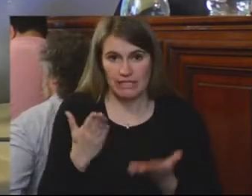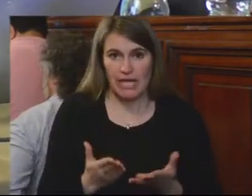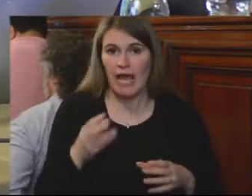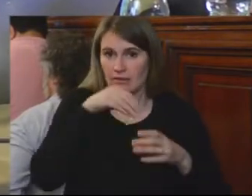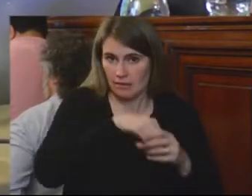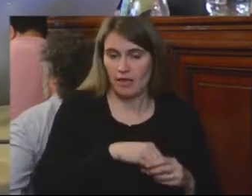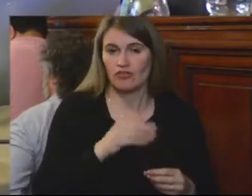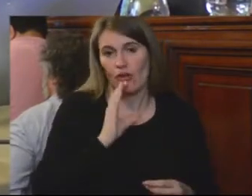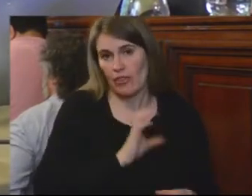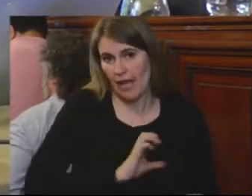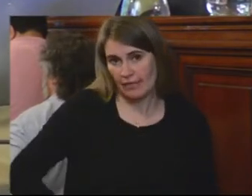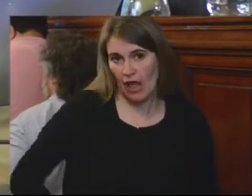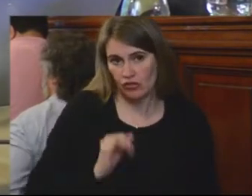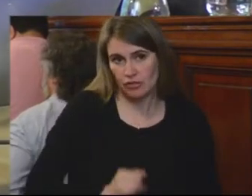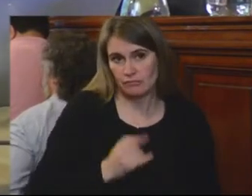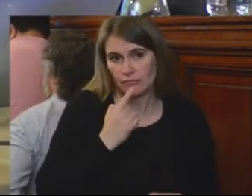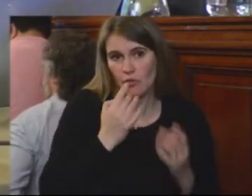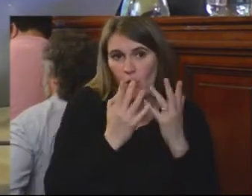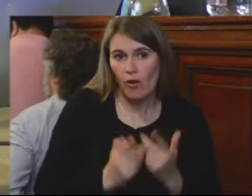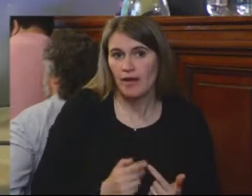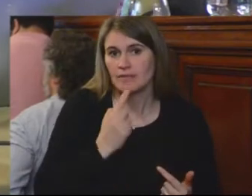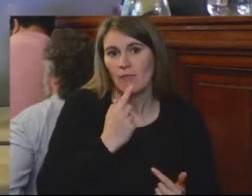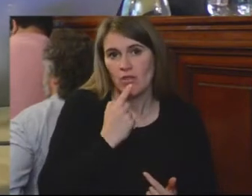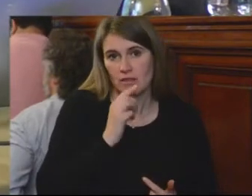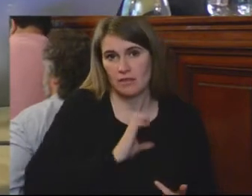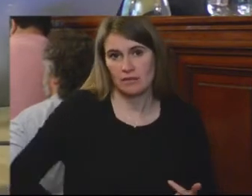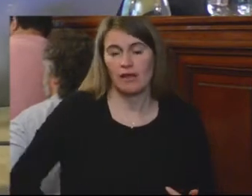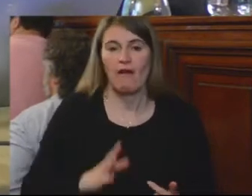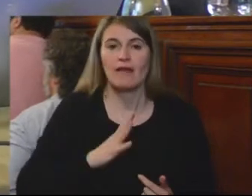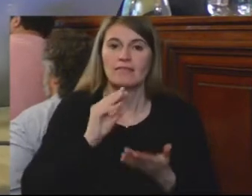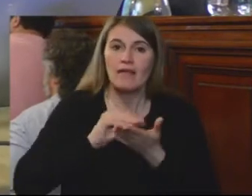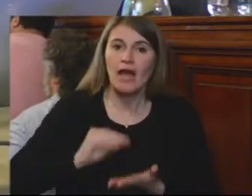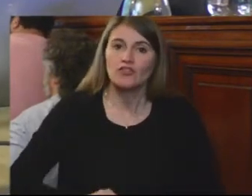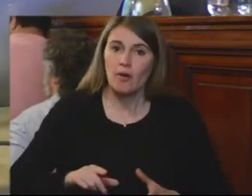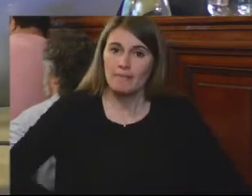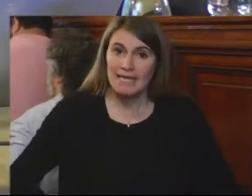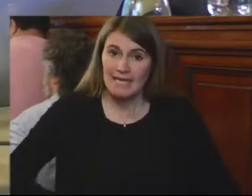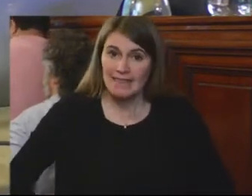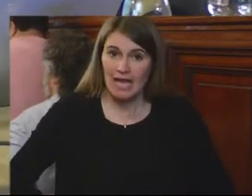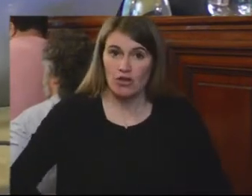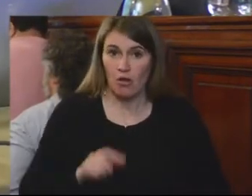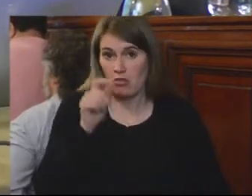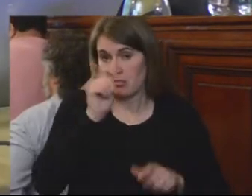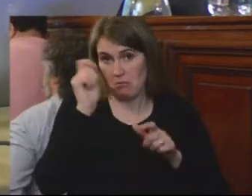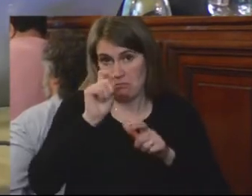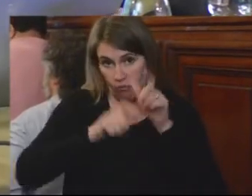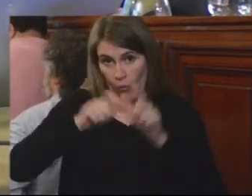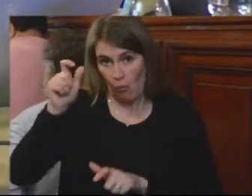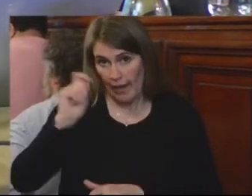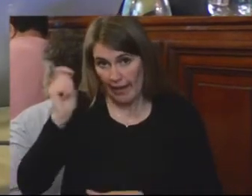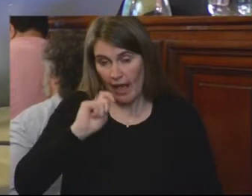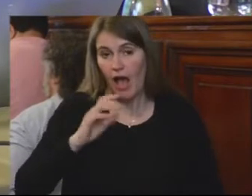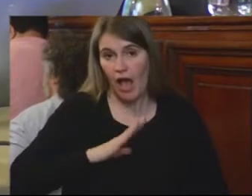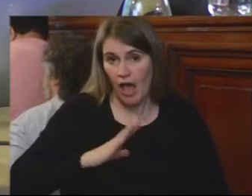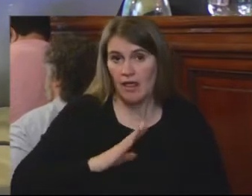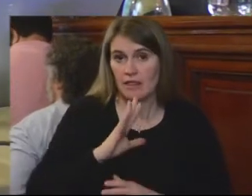los propios cotizantes admiten en la actualidad datos del ministerio público fiscal de la procuraduría de lesa humanidad existen